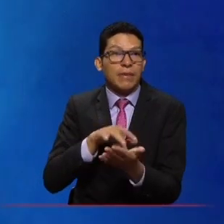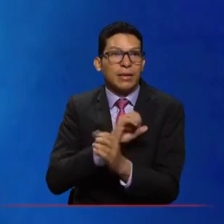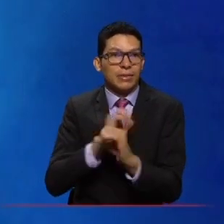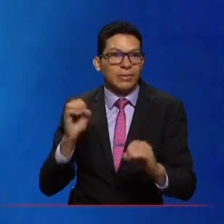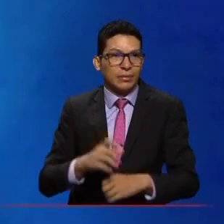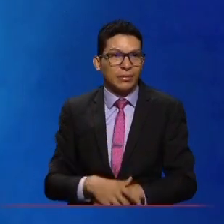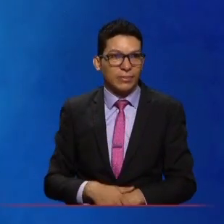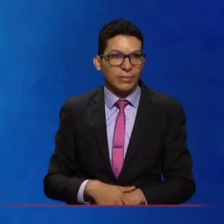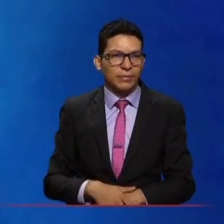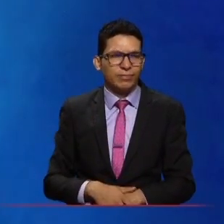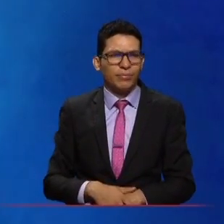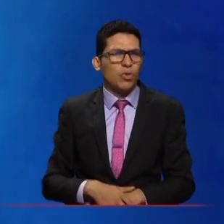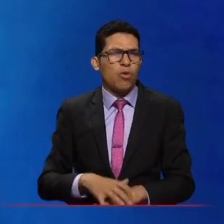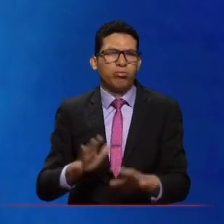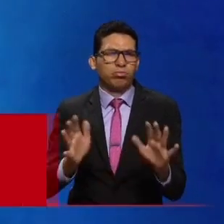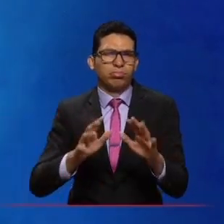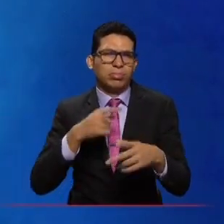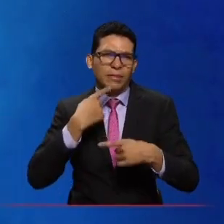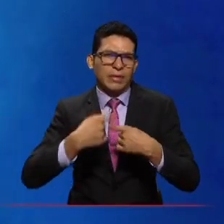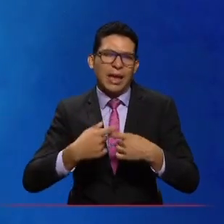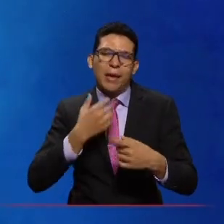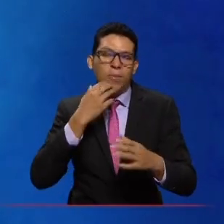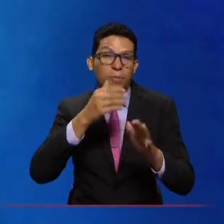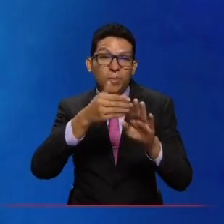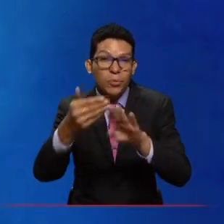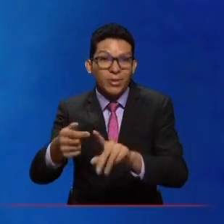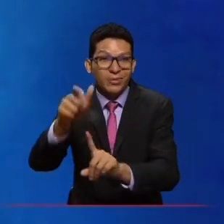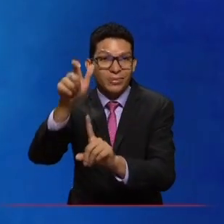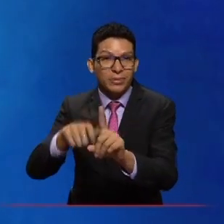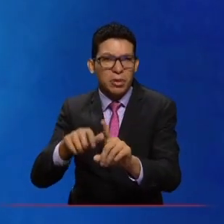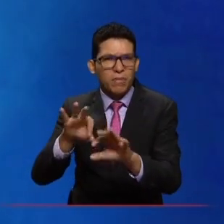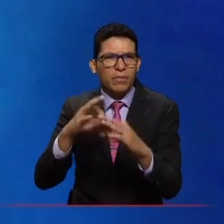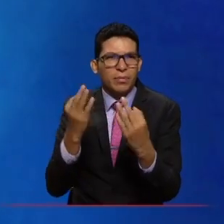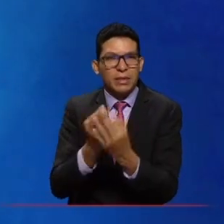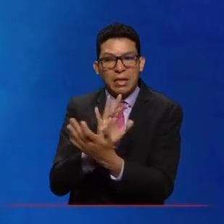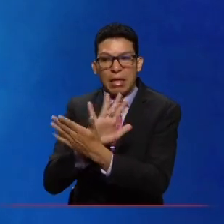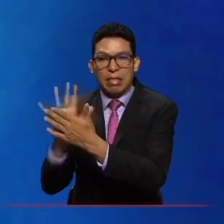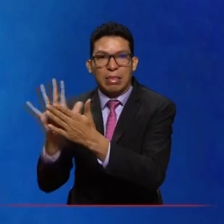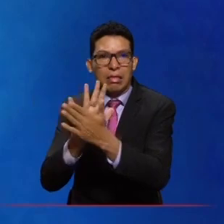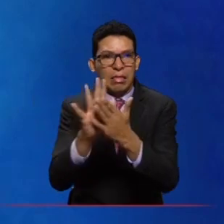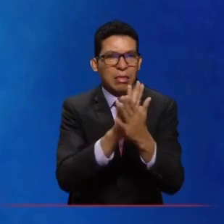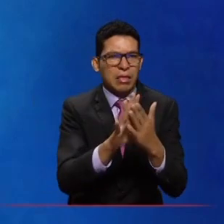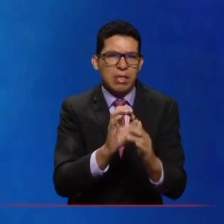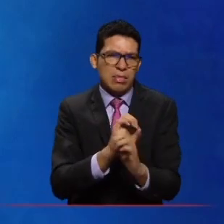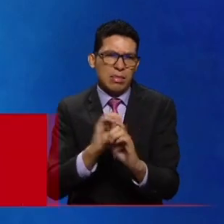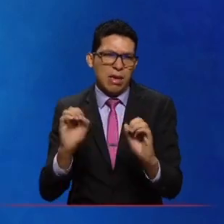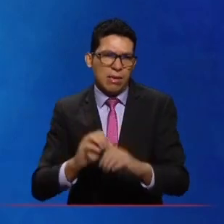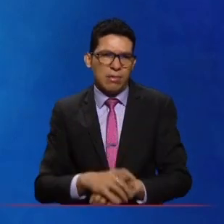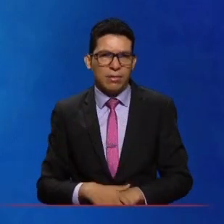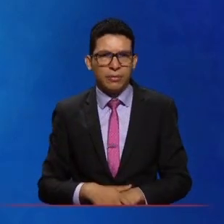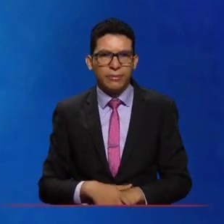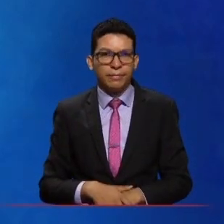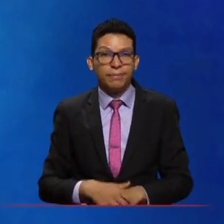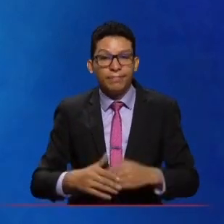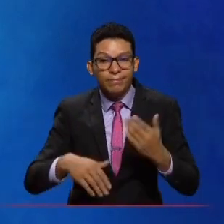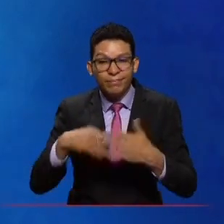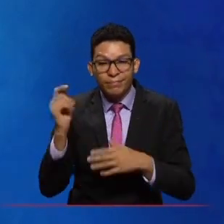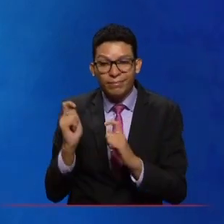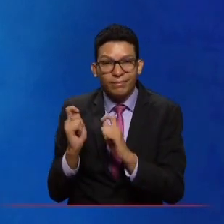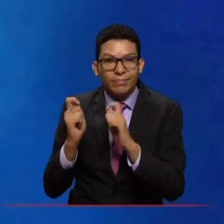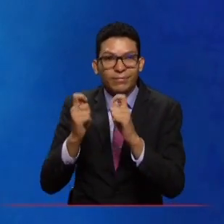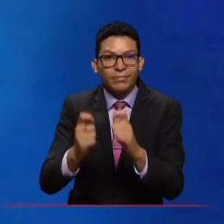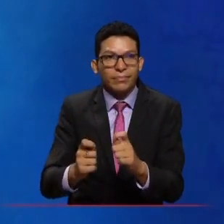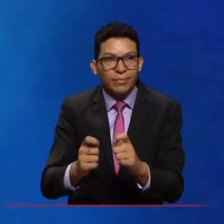difícil, pues, que normalmente cuando una persona fallece no le cuenta nada a la familia de sus pasivos, y cuando van a iniciar la sucesión, pues